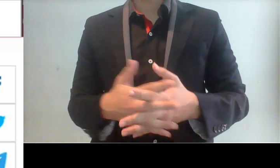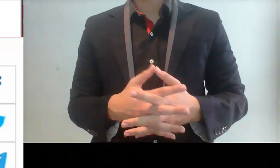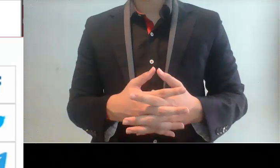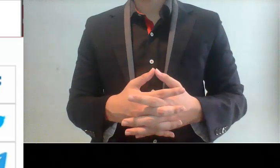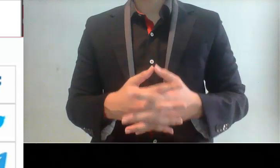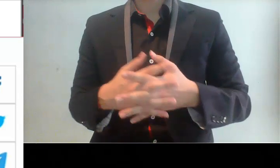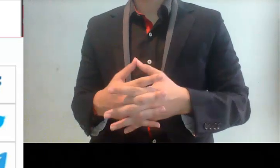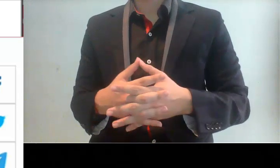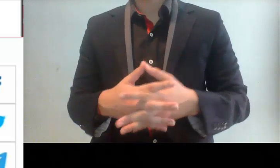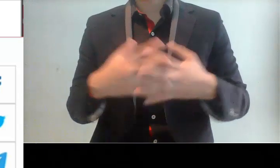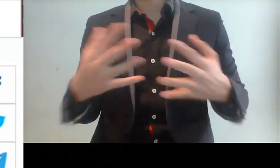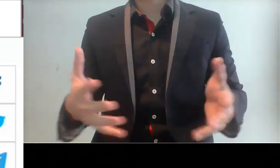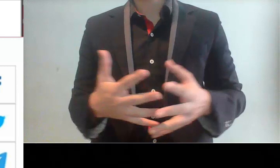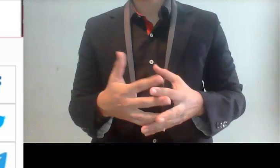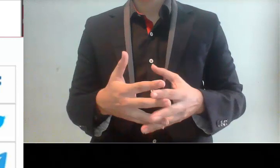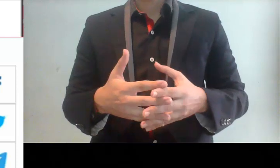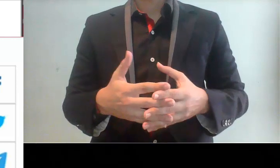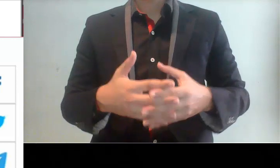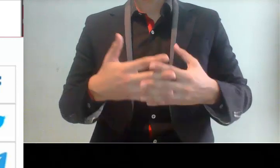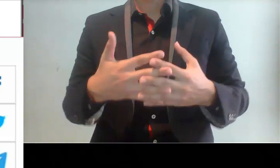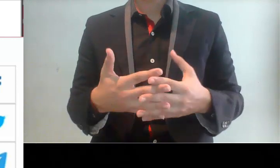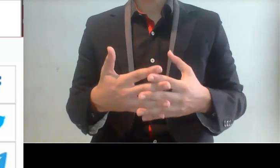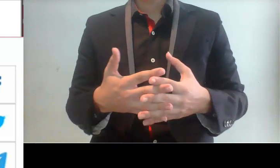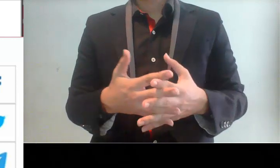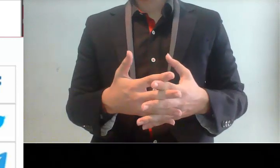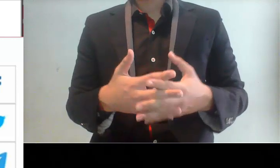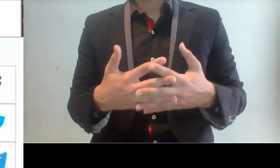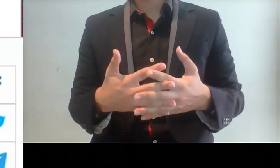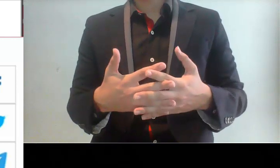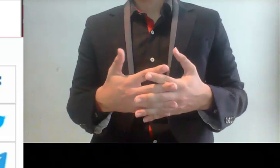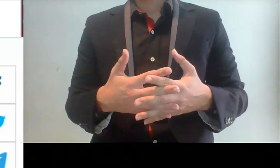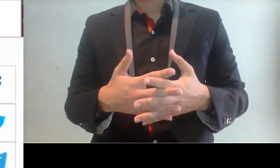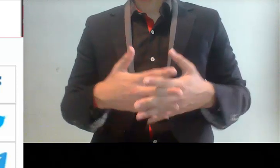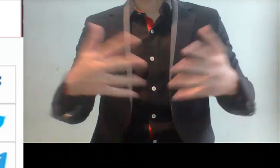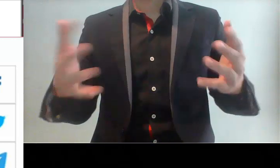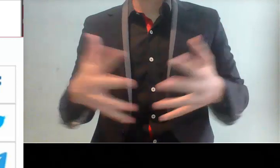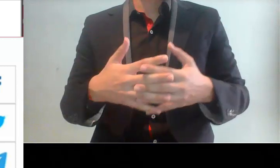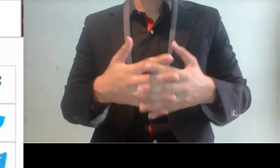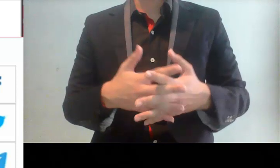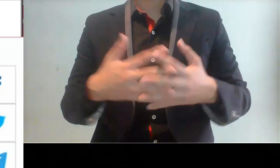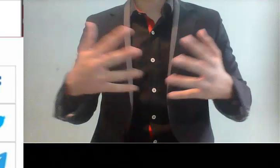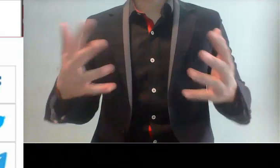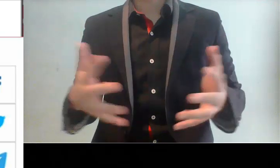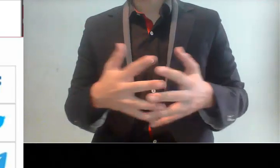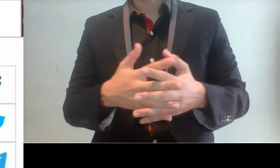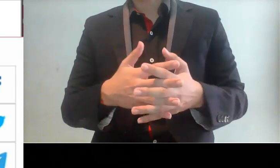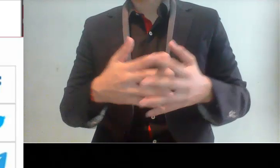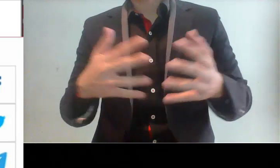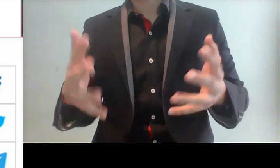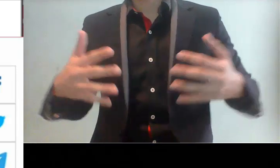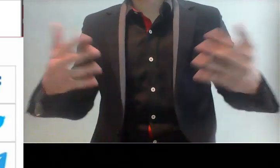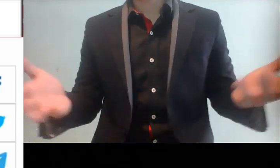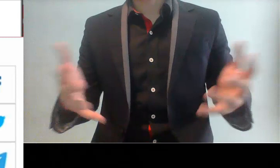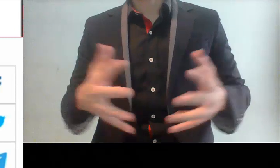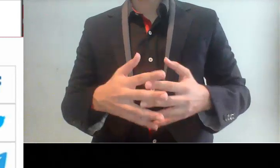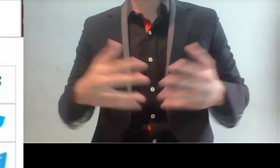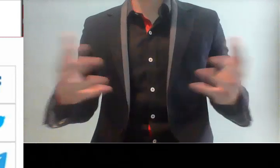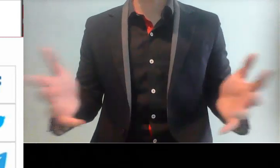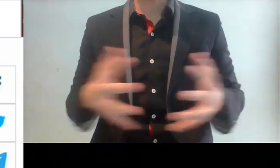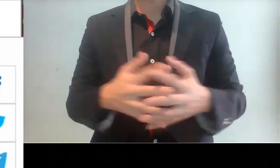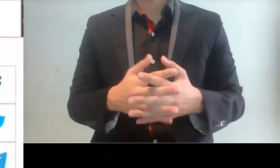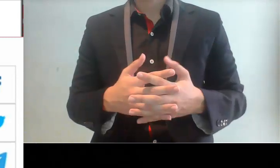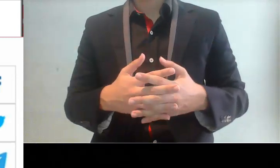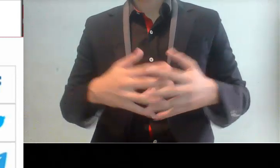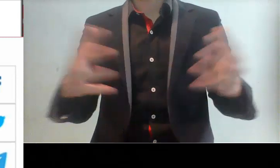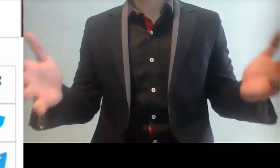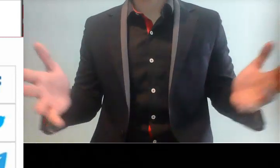a los hackers hacer las modificaciones. Y dices, bueno, no, la base de datos va a tener ciertas protecciones. El problema es que aquí hay algo muy importante, que